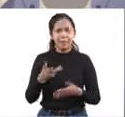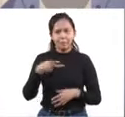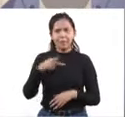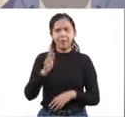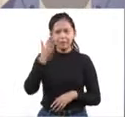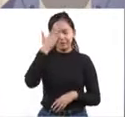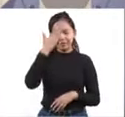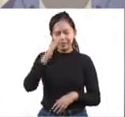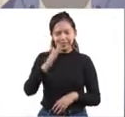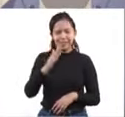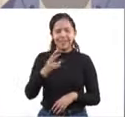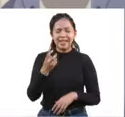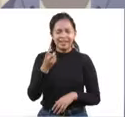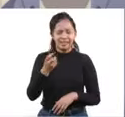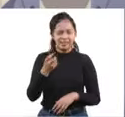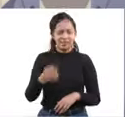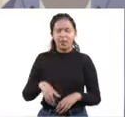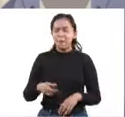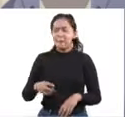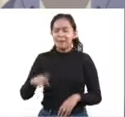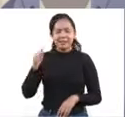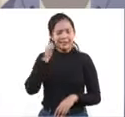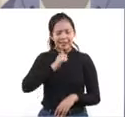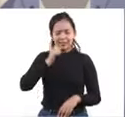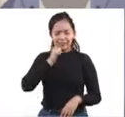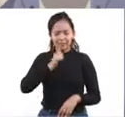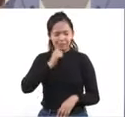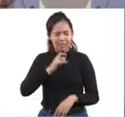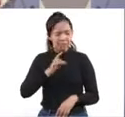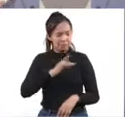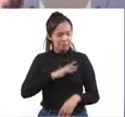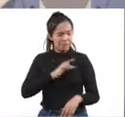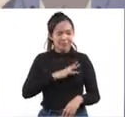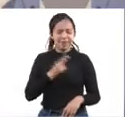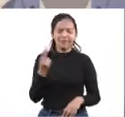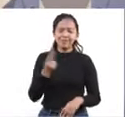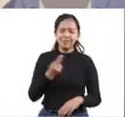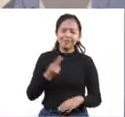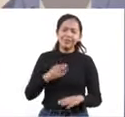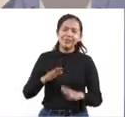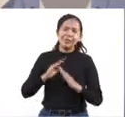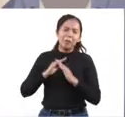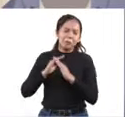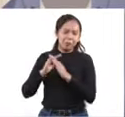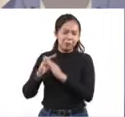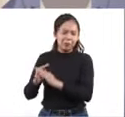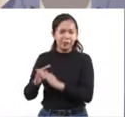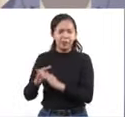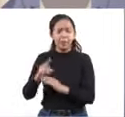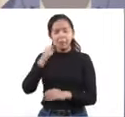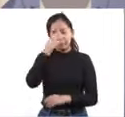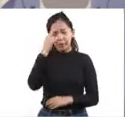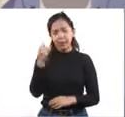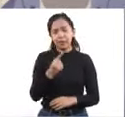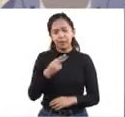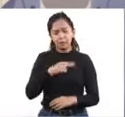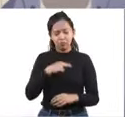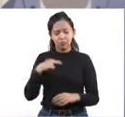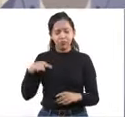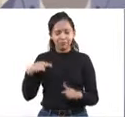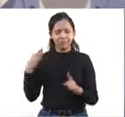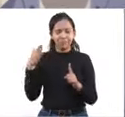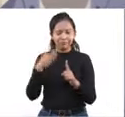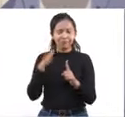tenemos que combatir con todos estos jóvenes para poder tomar la aventura,